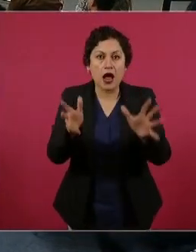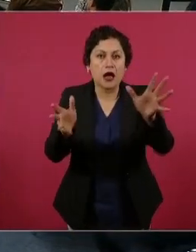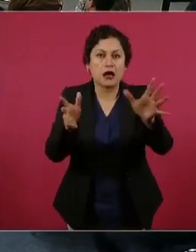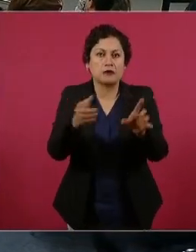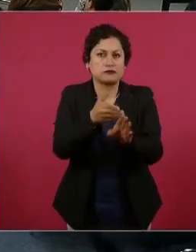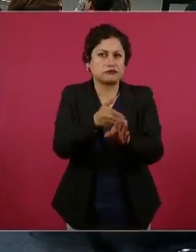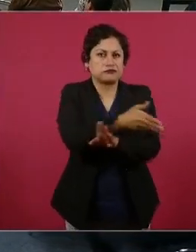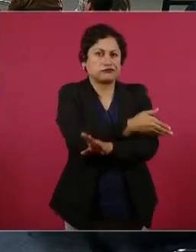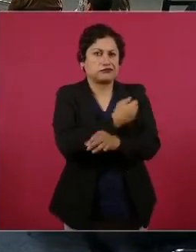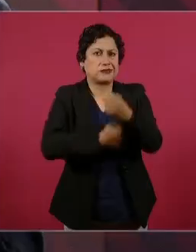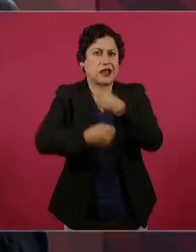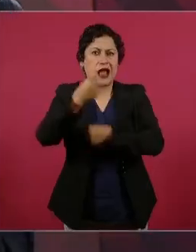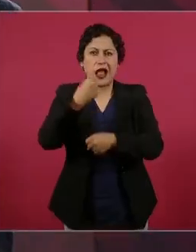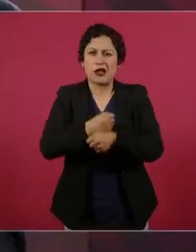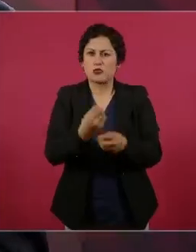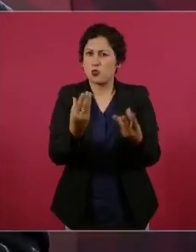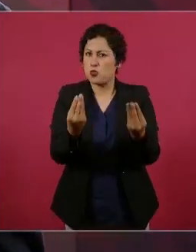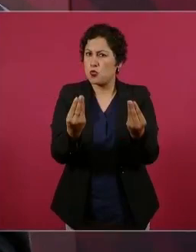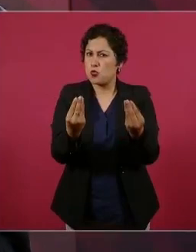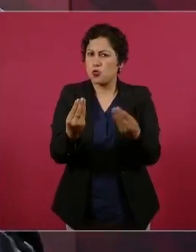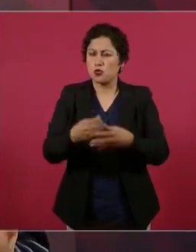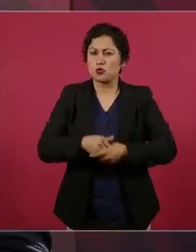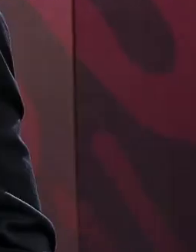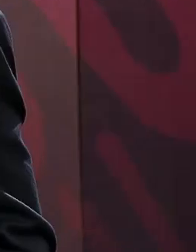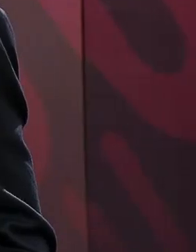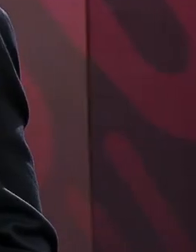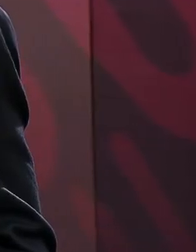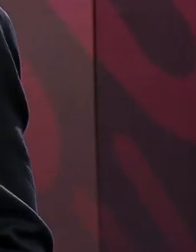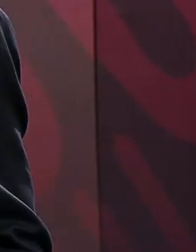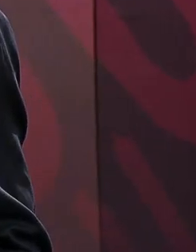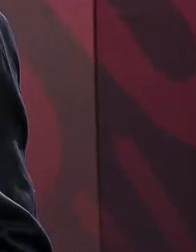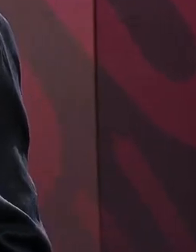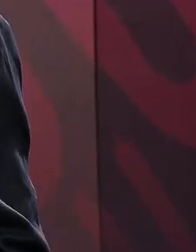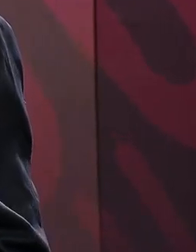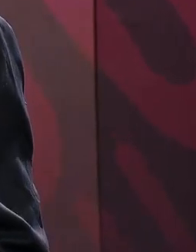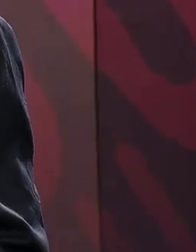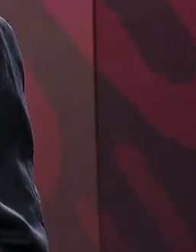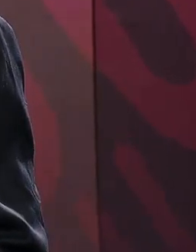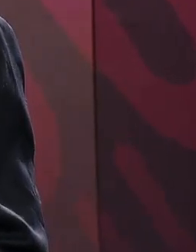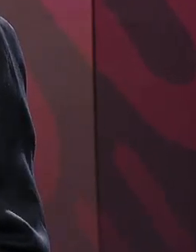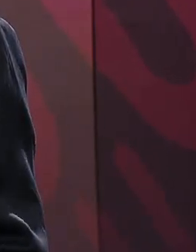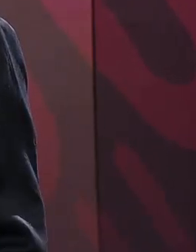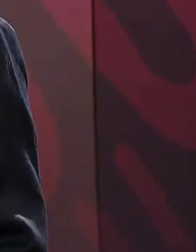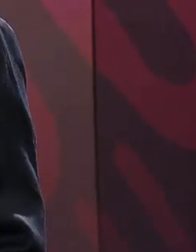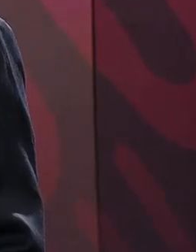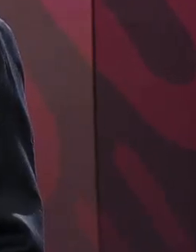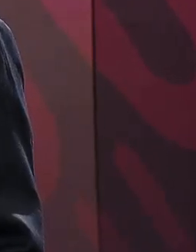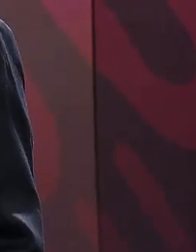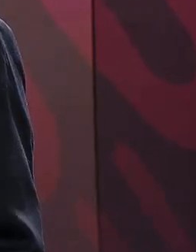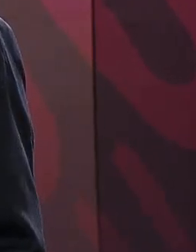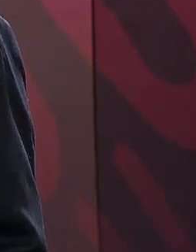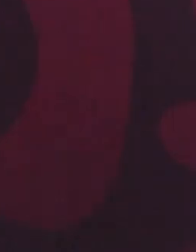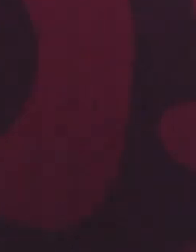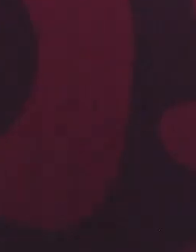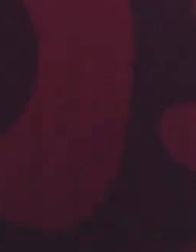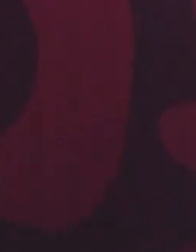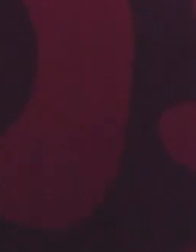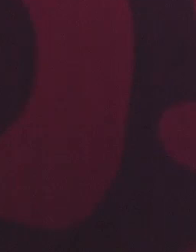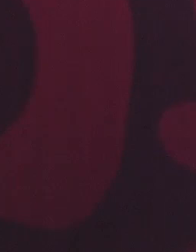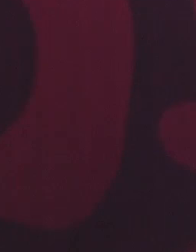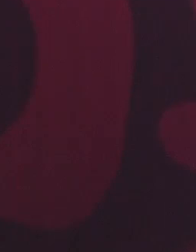que si un genérico podía autorizarlo COFEPRIS,